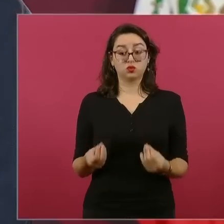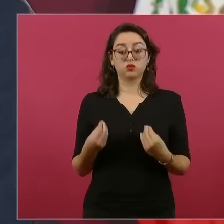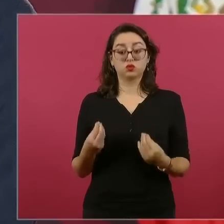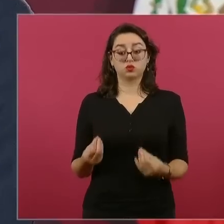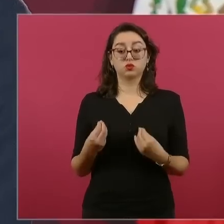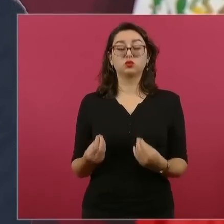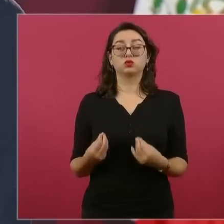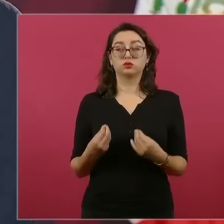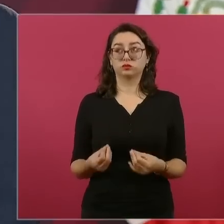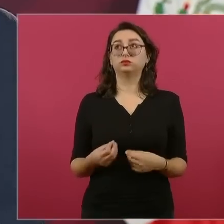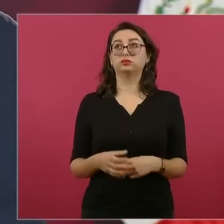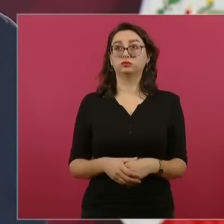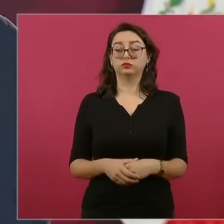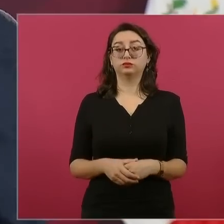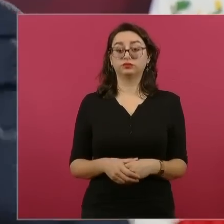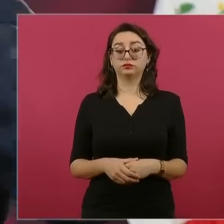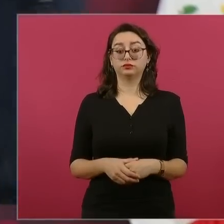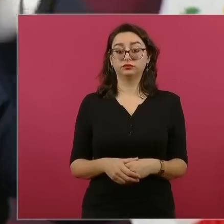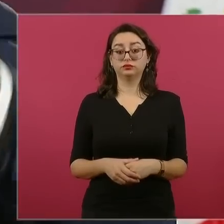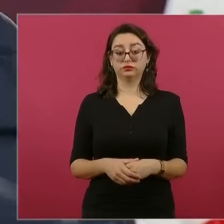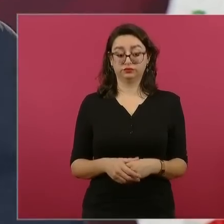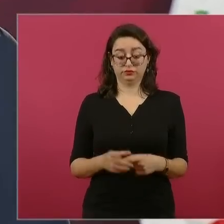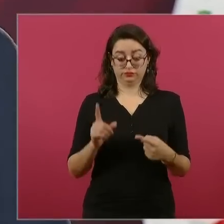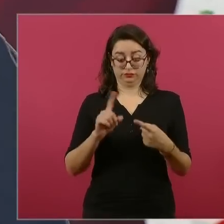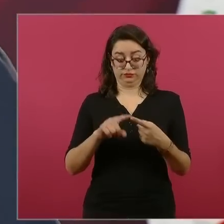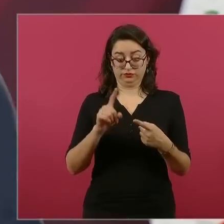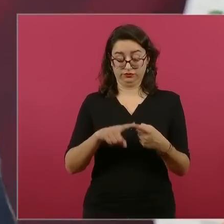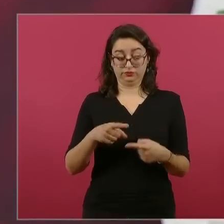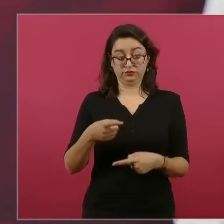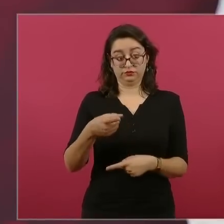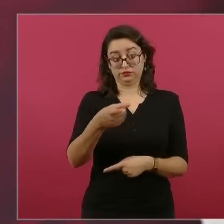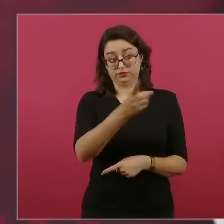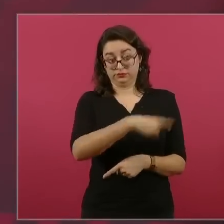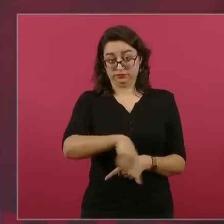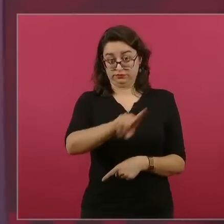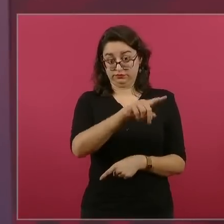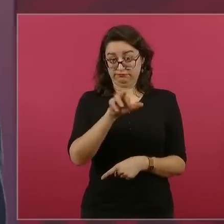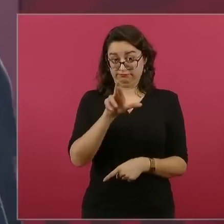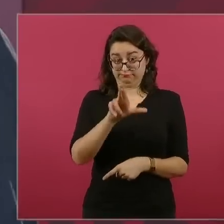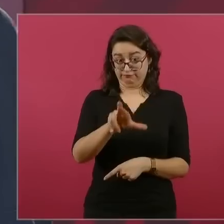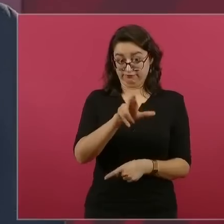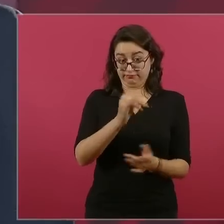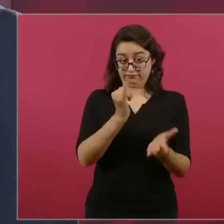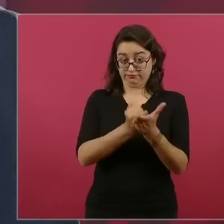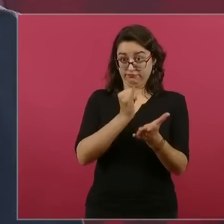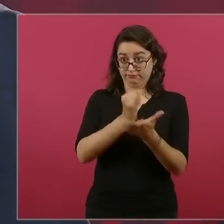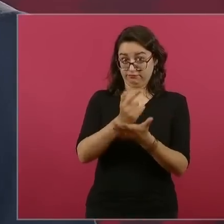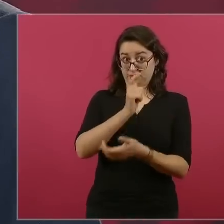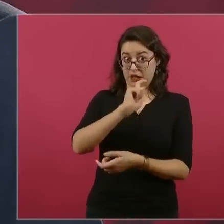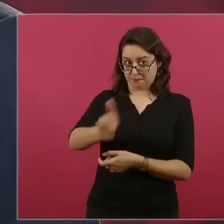por no permitir la evasión fiscal, por no permitir el huachicol,